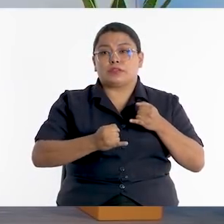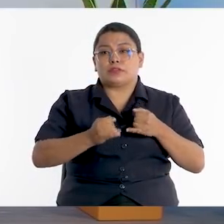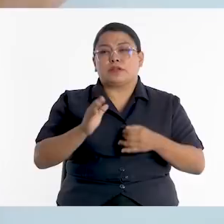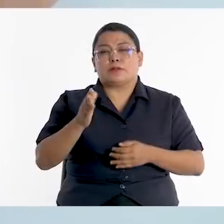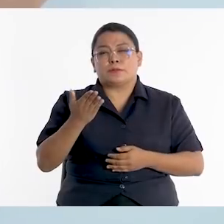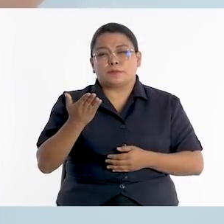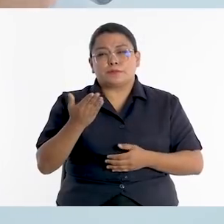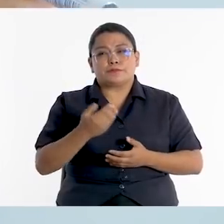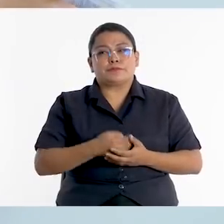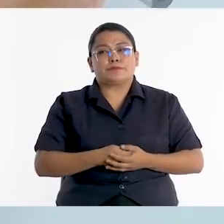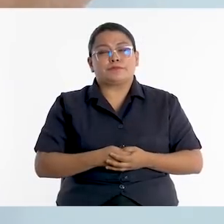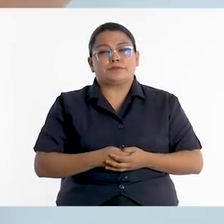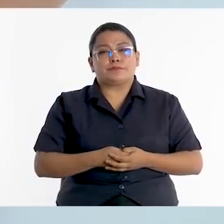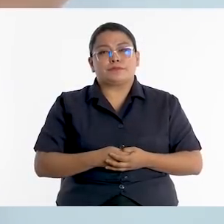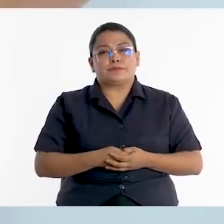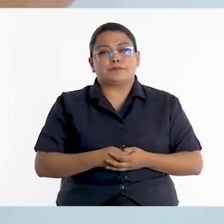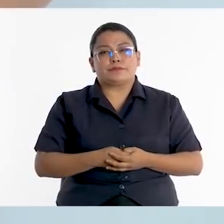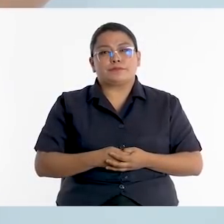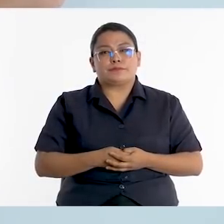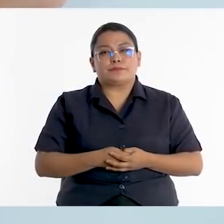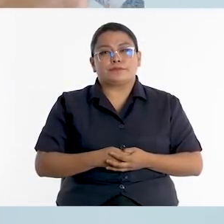daría